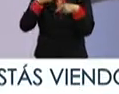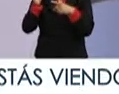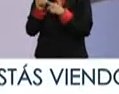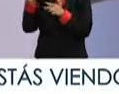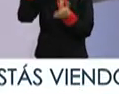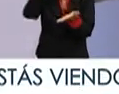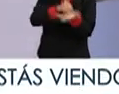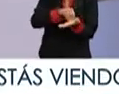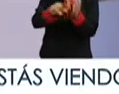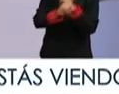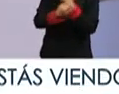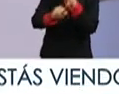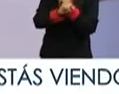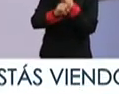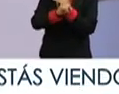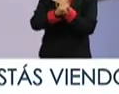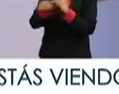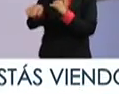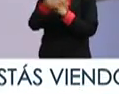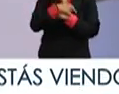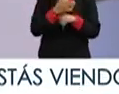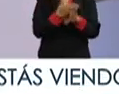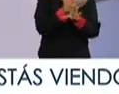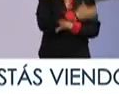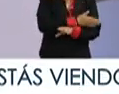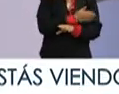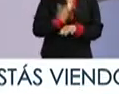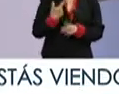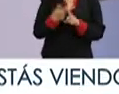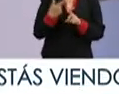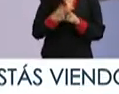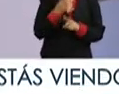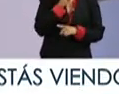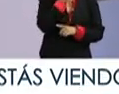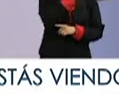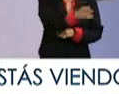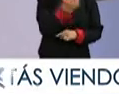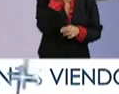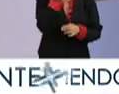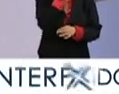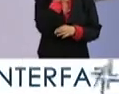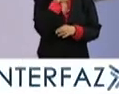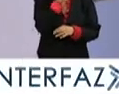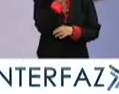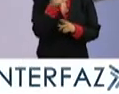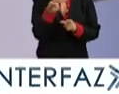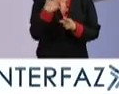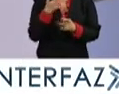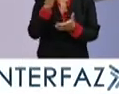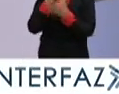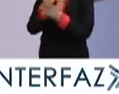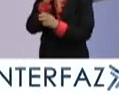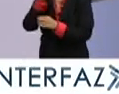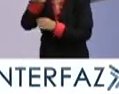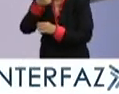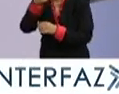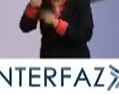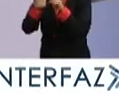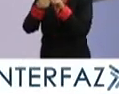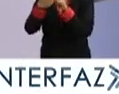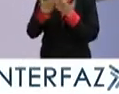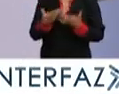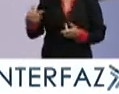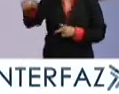quien reportaba una noticia, pues era alguien, un periodista que había estado ahí. Claro. Hoy es